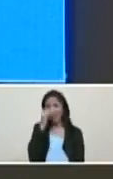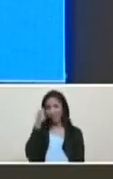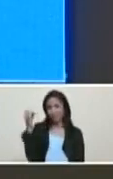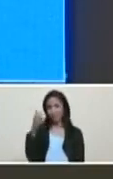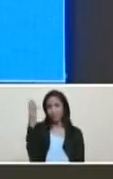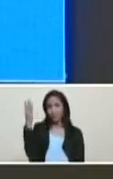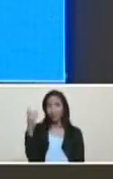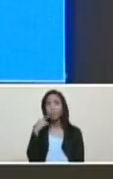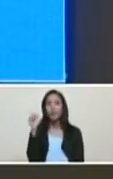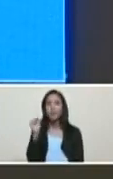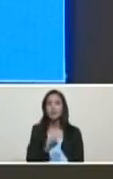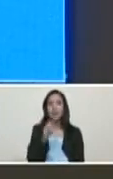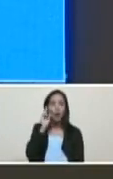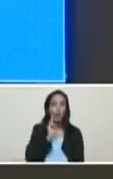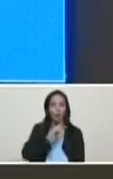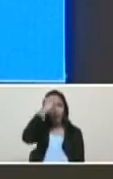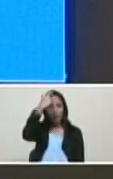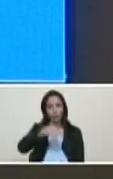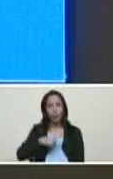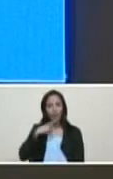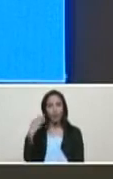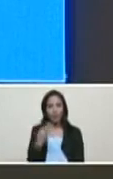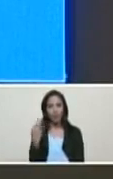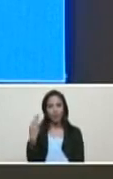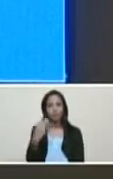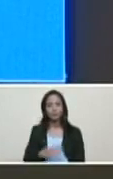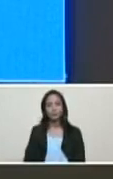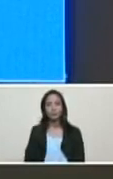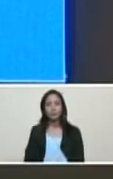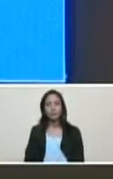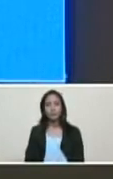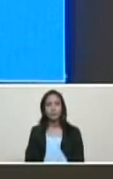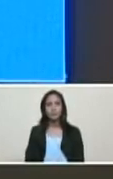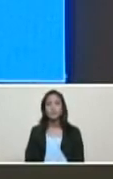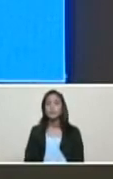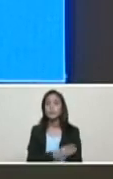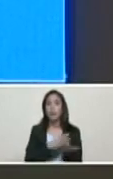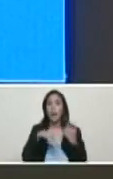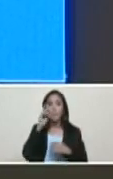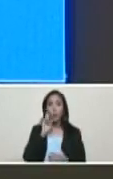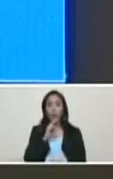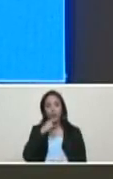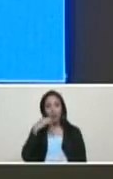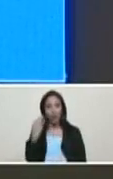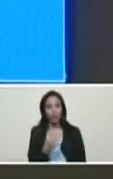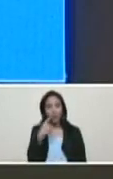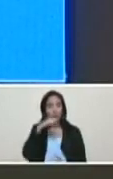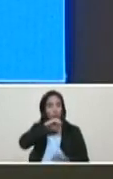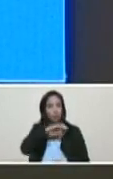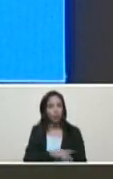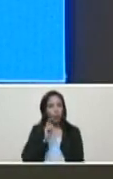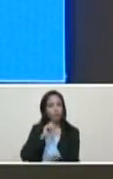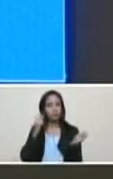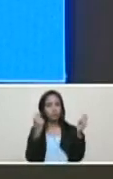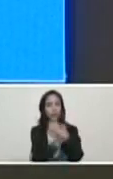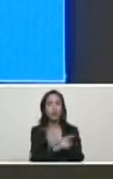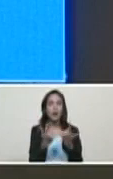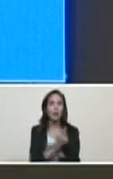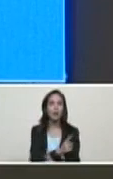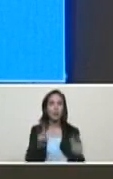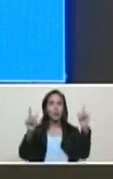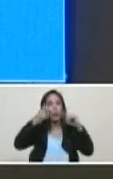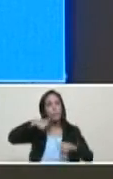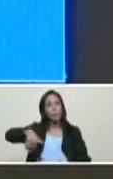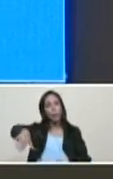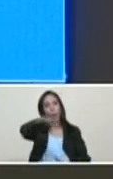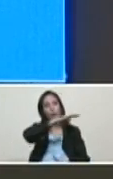Irving. Ese es Bolívar Imperio. El Bolívar grande que después hizo historia y liberó a todo un